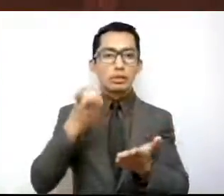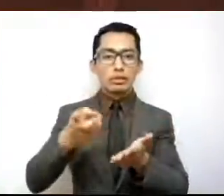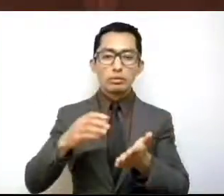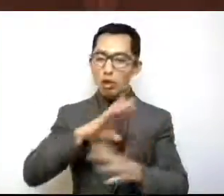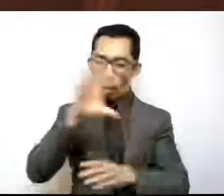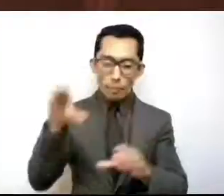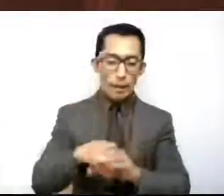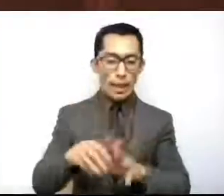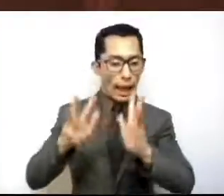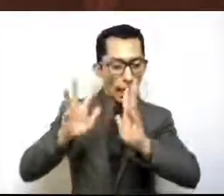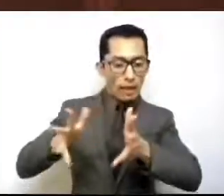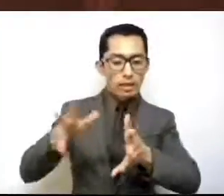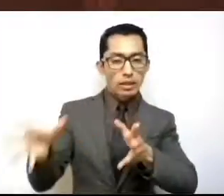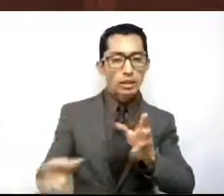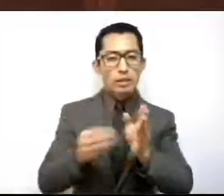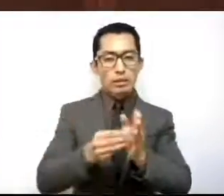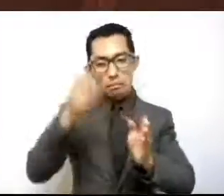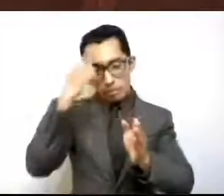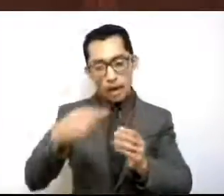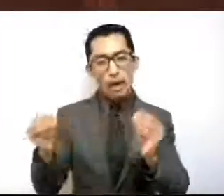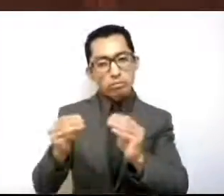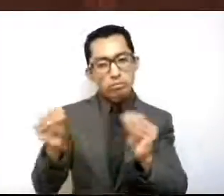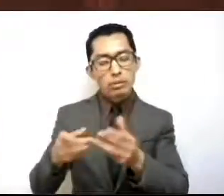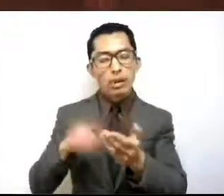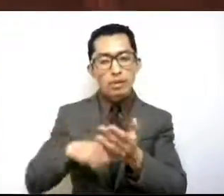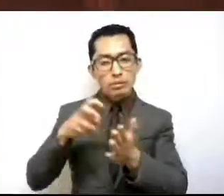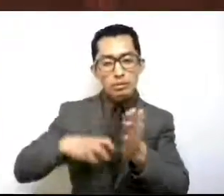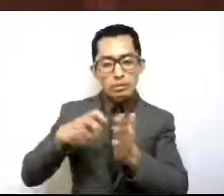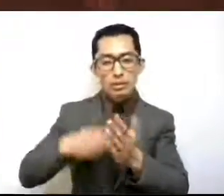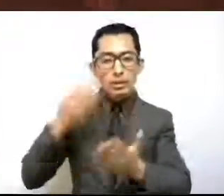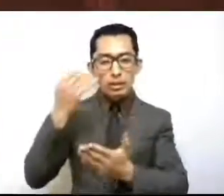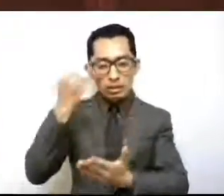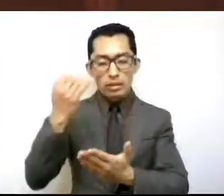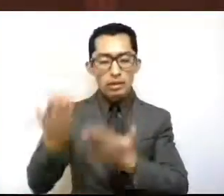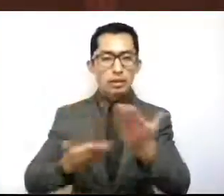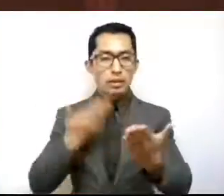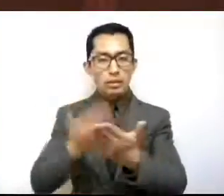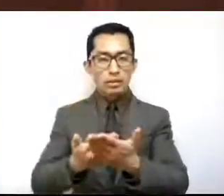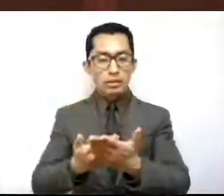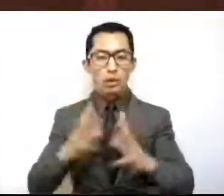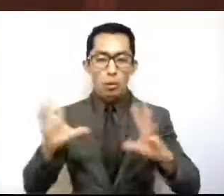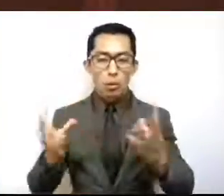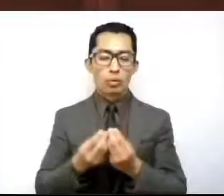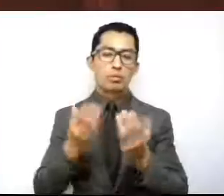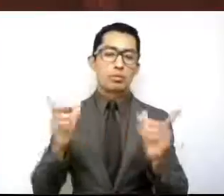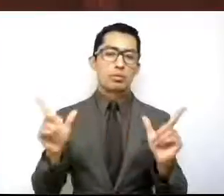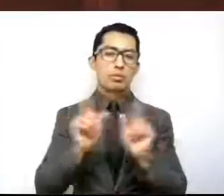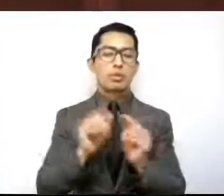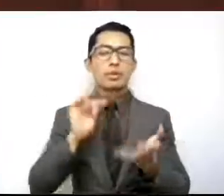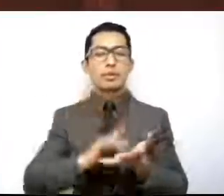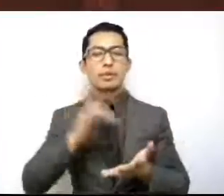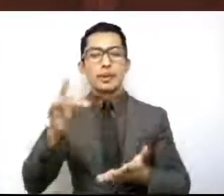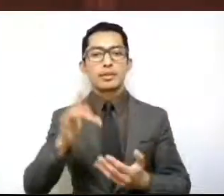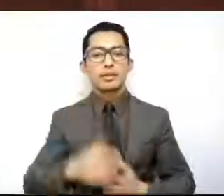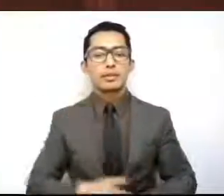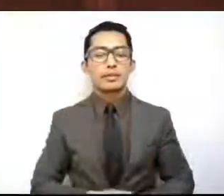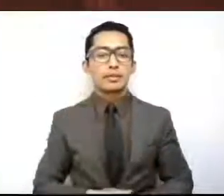fielmente en el diario de debates la presente iniciativa con el proyecto de decreto. Es cuanto. Gracias.